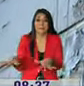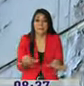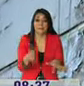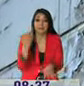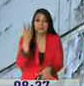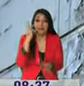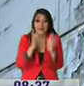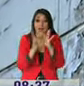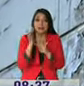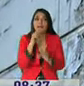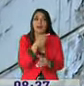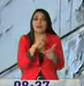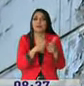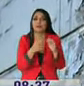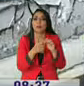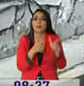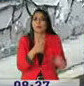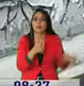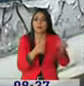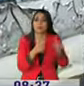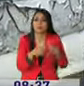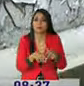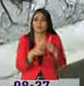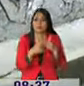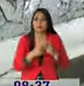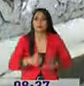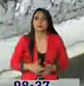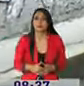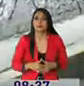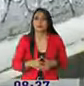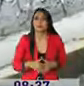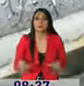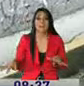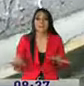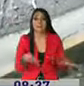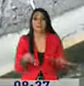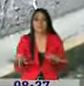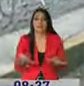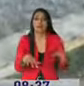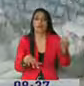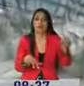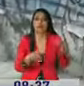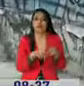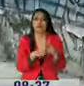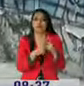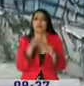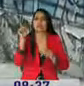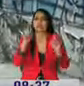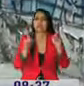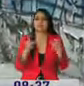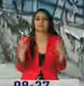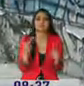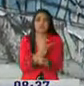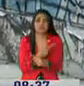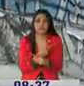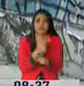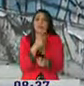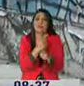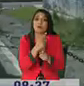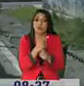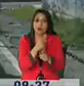pasado 16 de abril en el país Sí con el temblor se se agravó más la situación